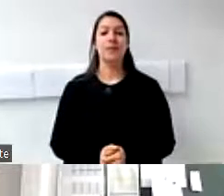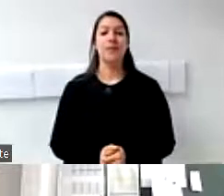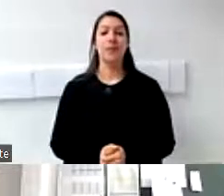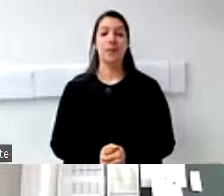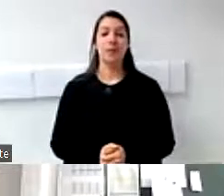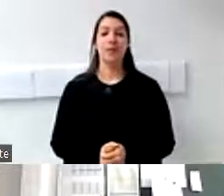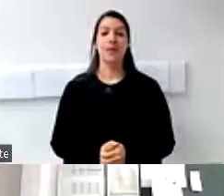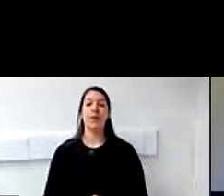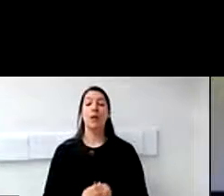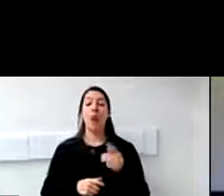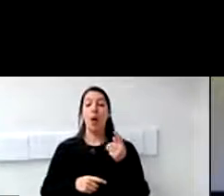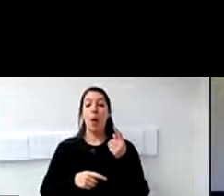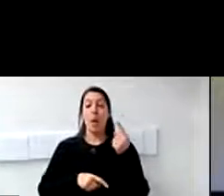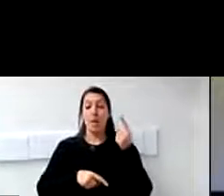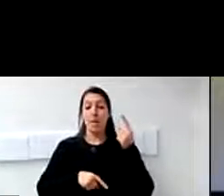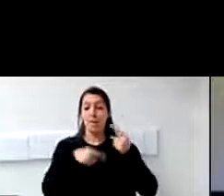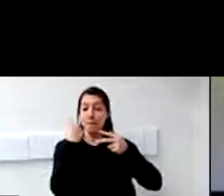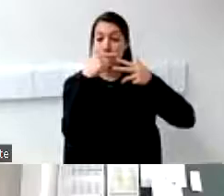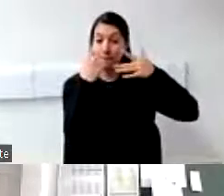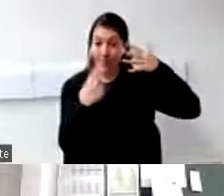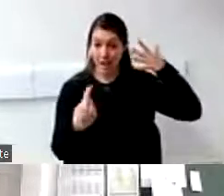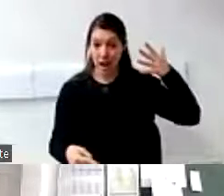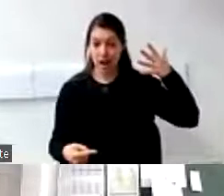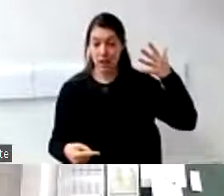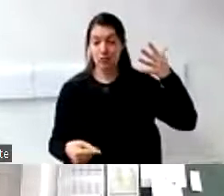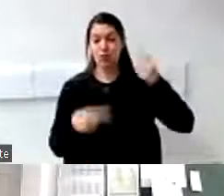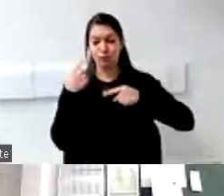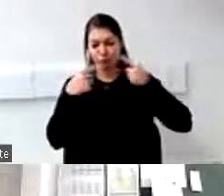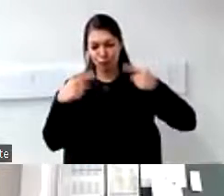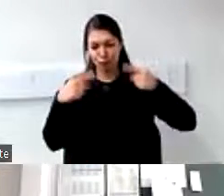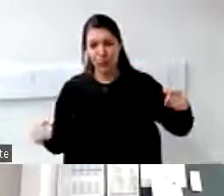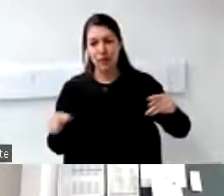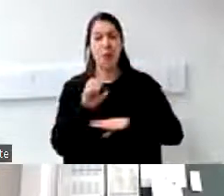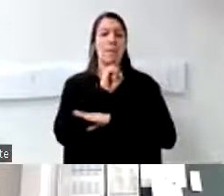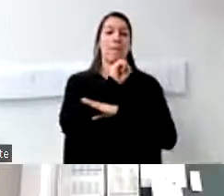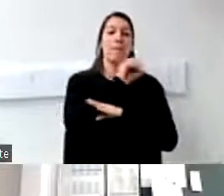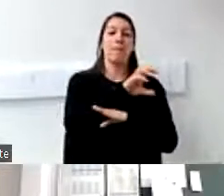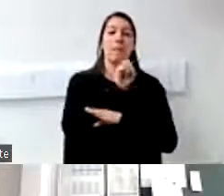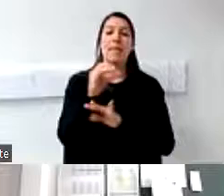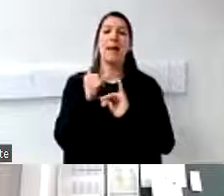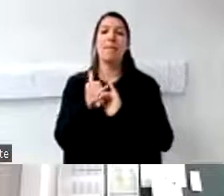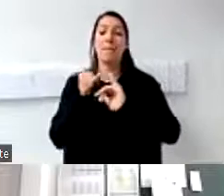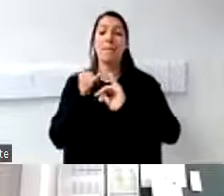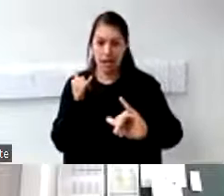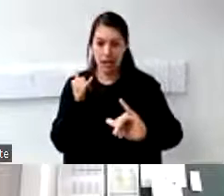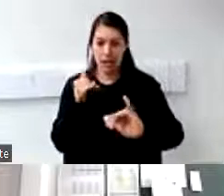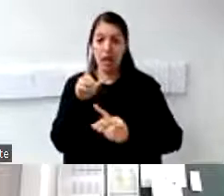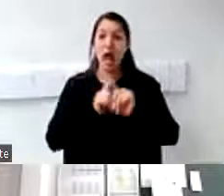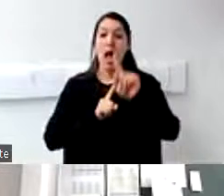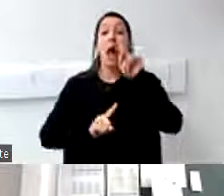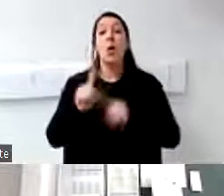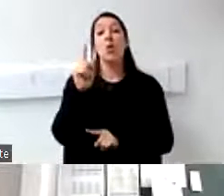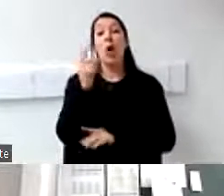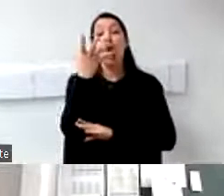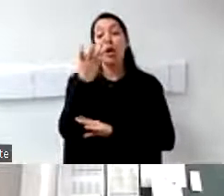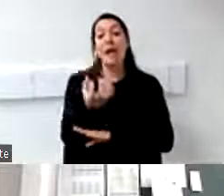Los materiales los van a estar recibiendo vía mail Si alguno quiere la grabación del